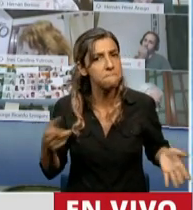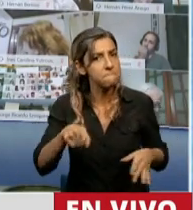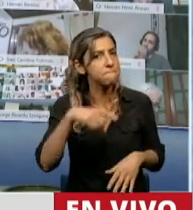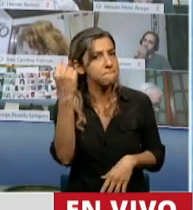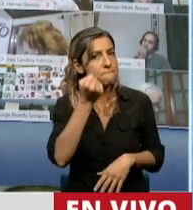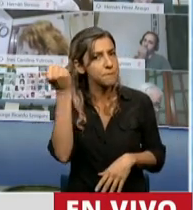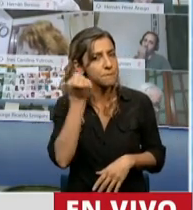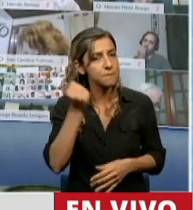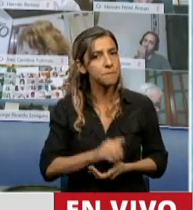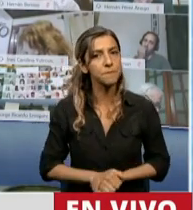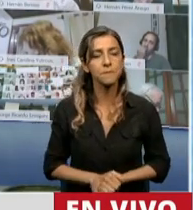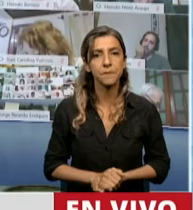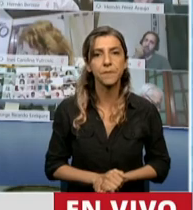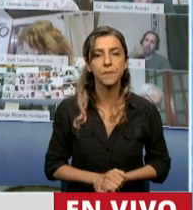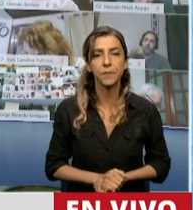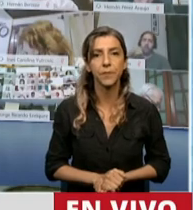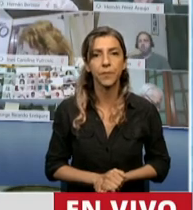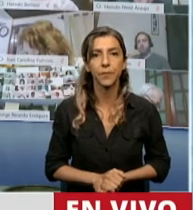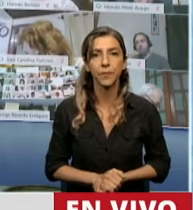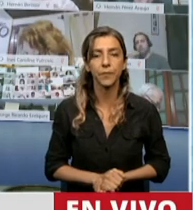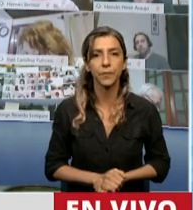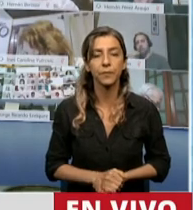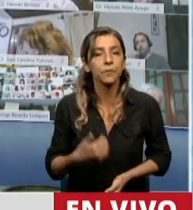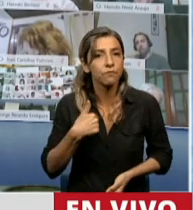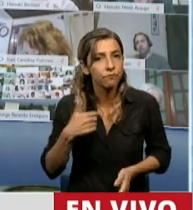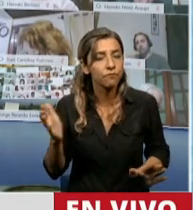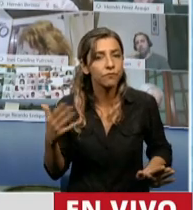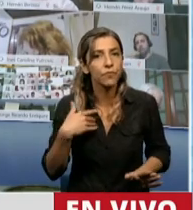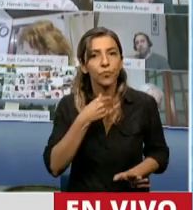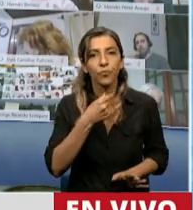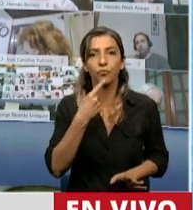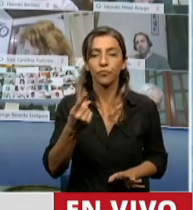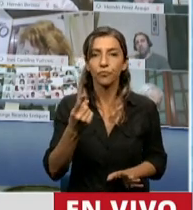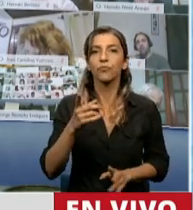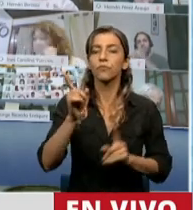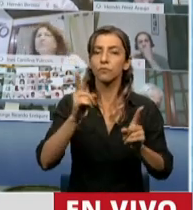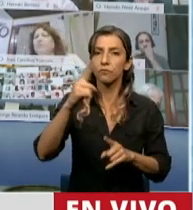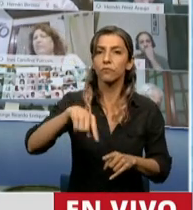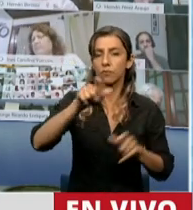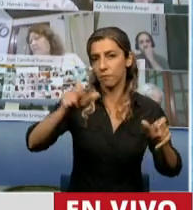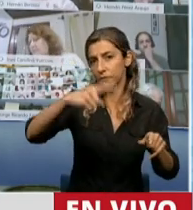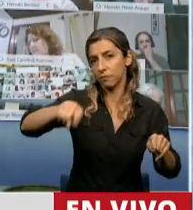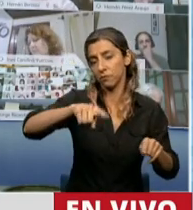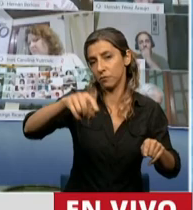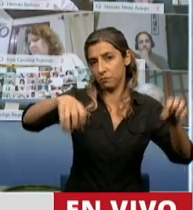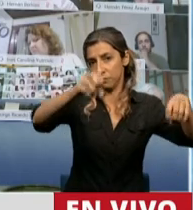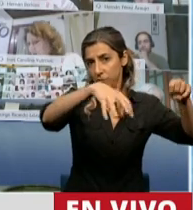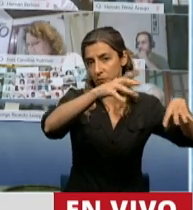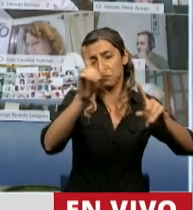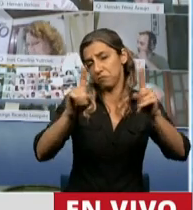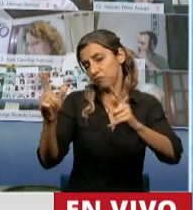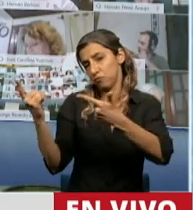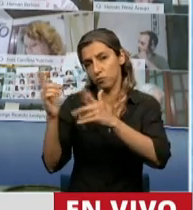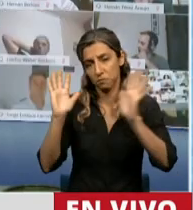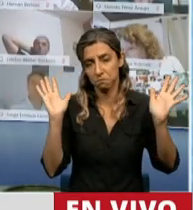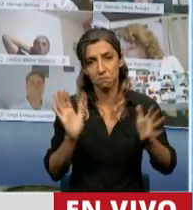importantes. Yo lo que sí quiero decirle a quienes están hoy acá y quienes no están, por